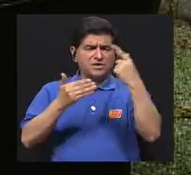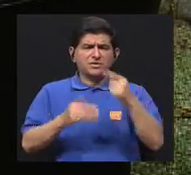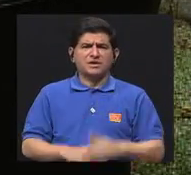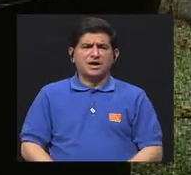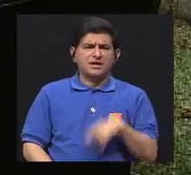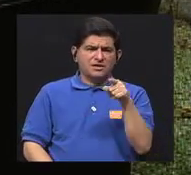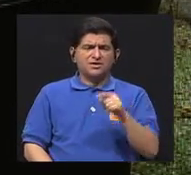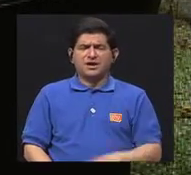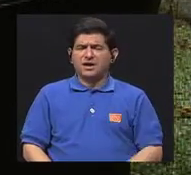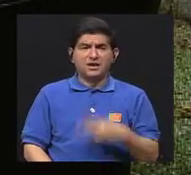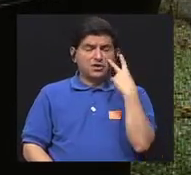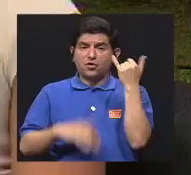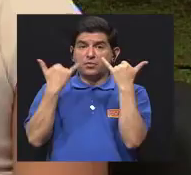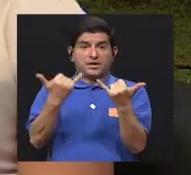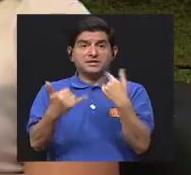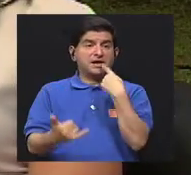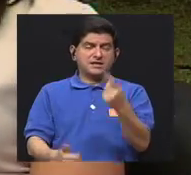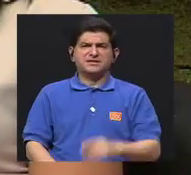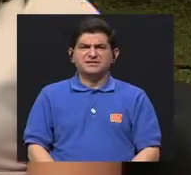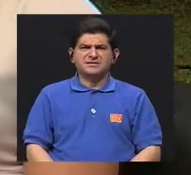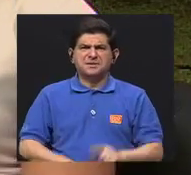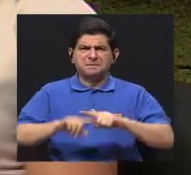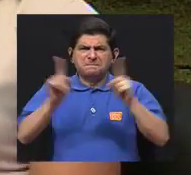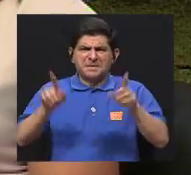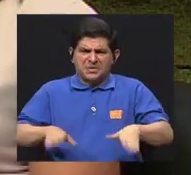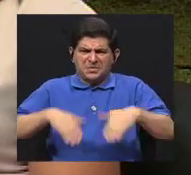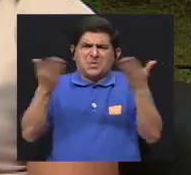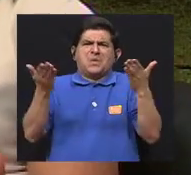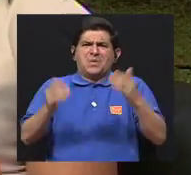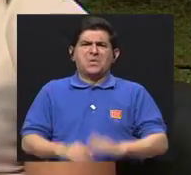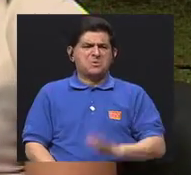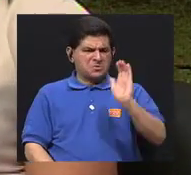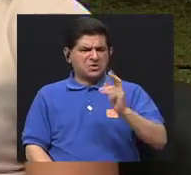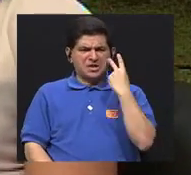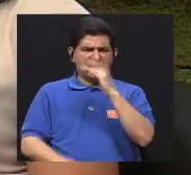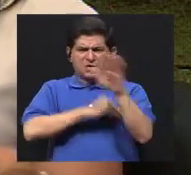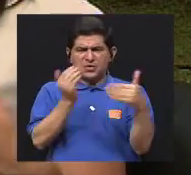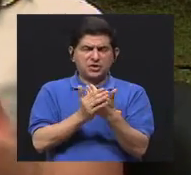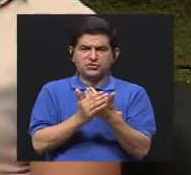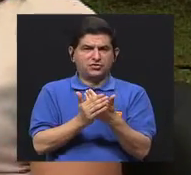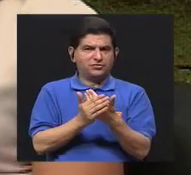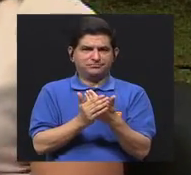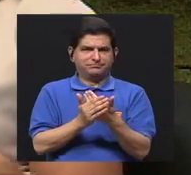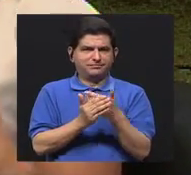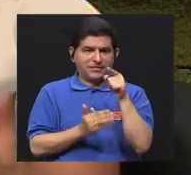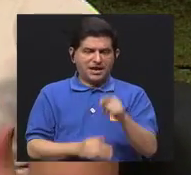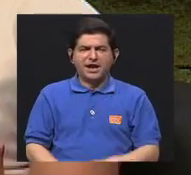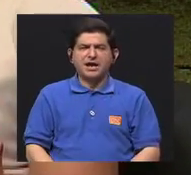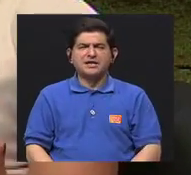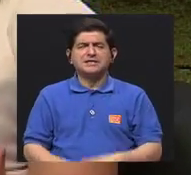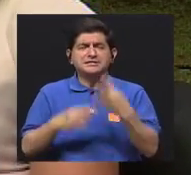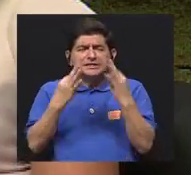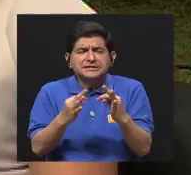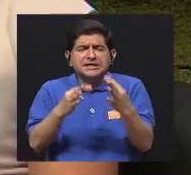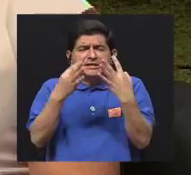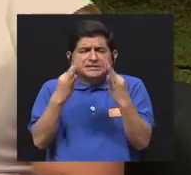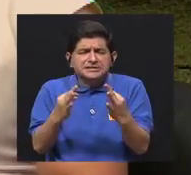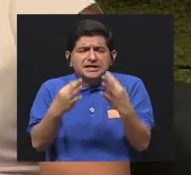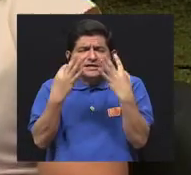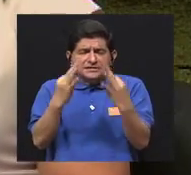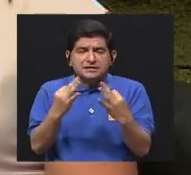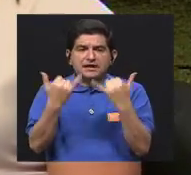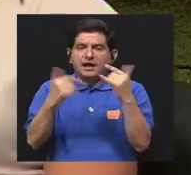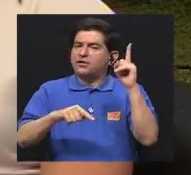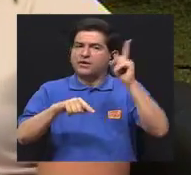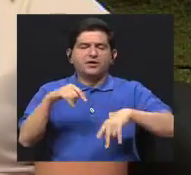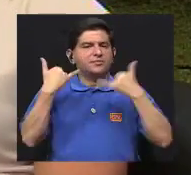chico repentinamente no ve, y nos dicen, ay, pero ¿cómo? Si chiquitito veía todo, chiquitito estaba haciendo tanto esfuerzo que ya ahora no, ya